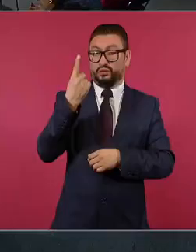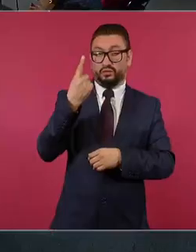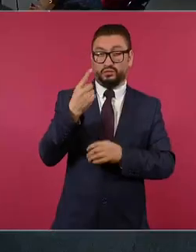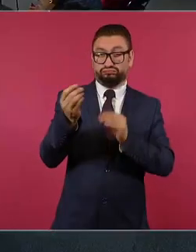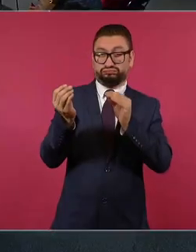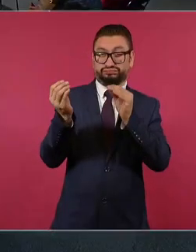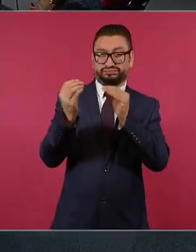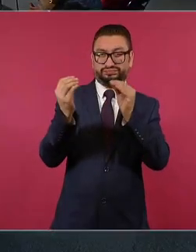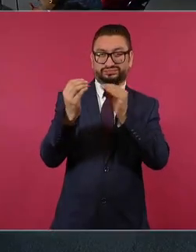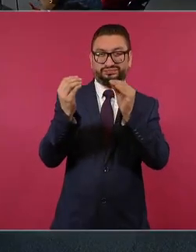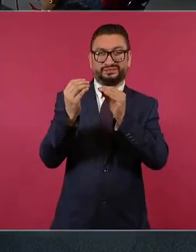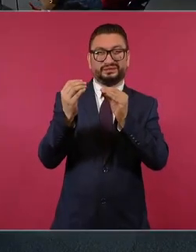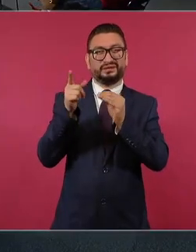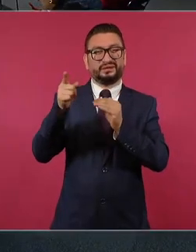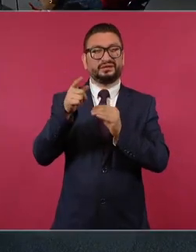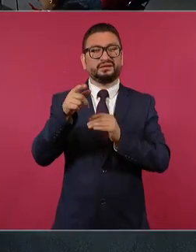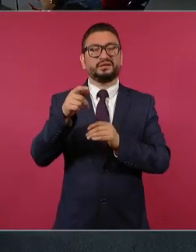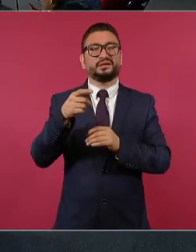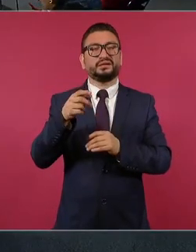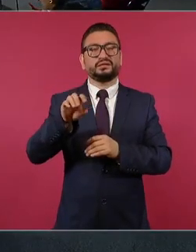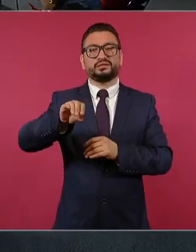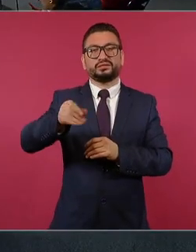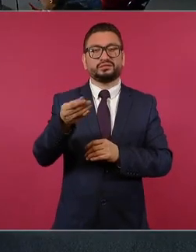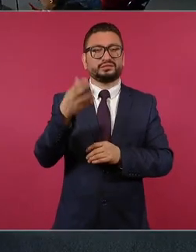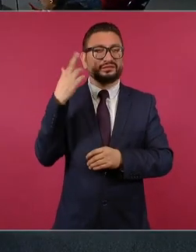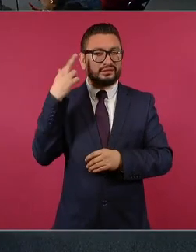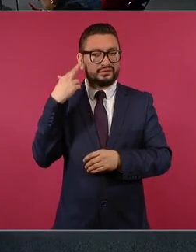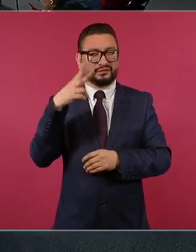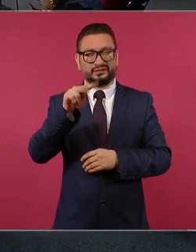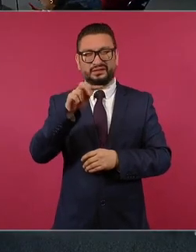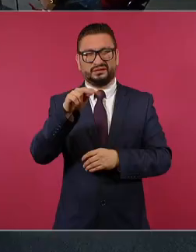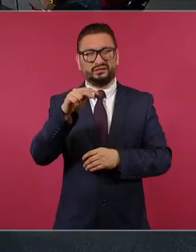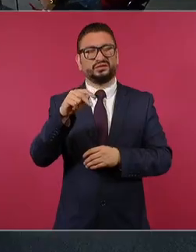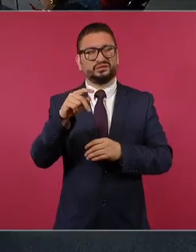en un programa de radio, de televisión.